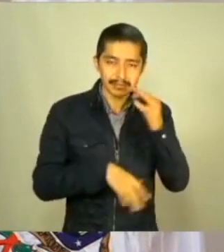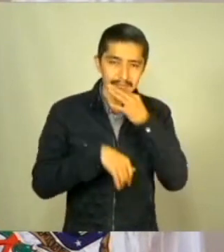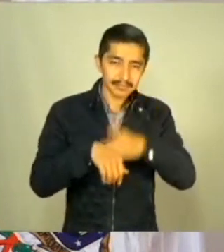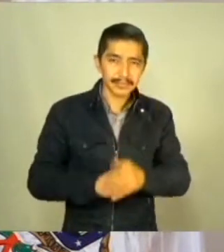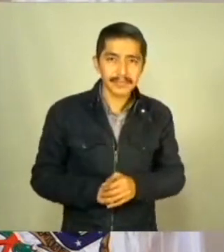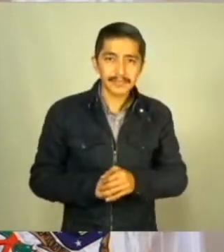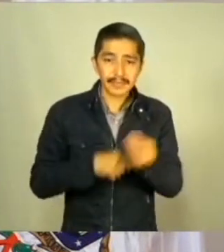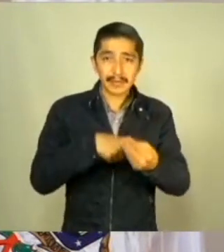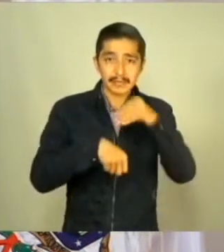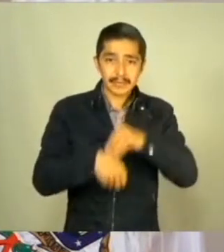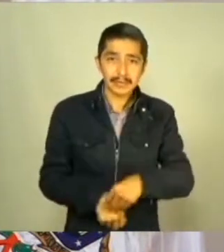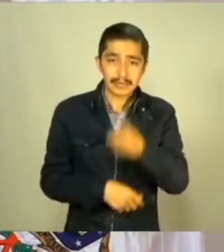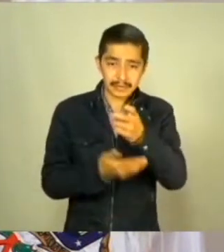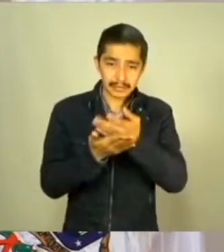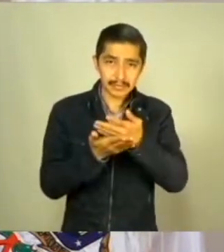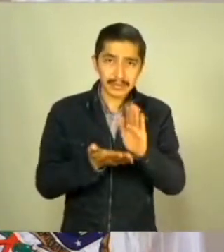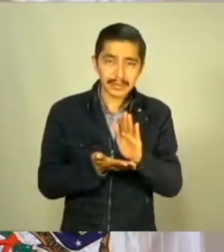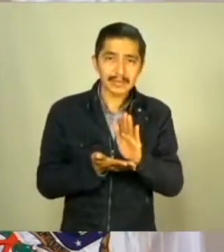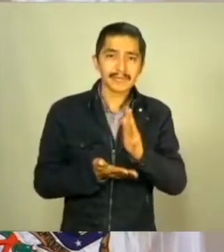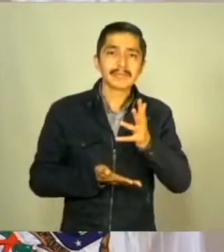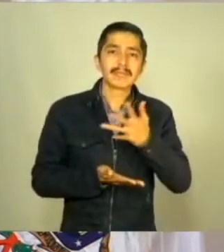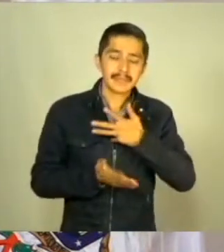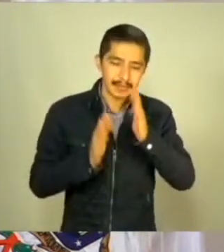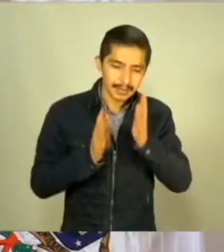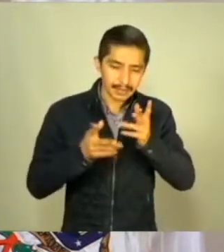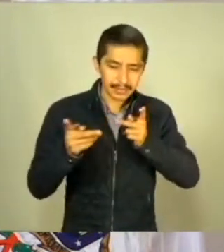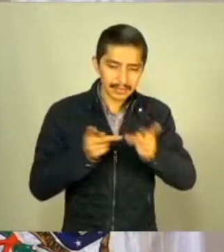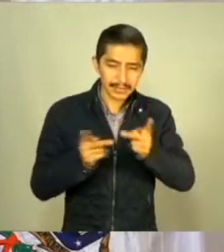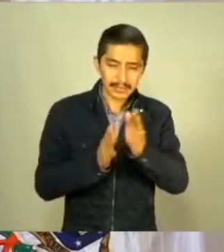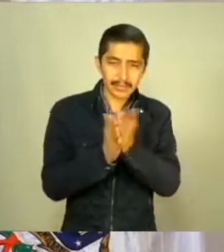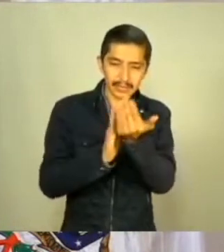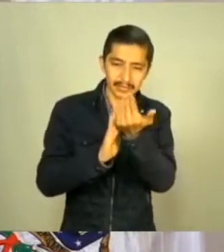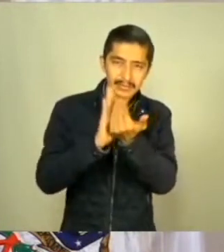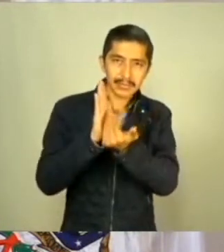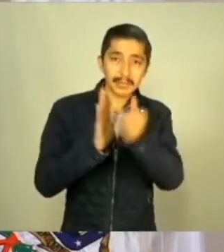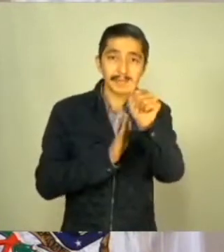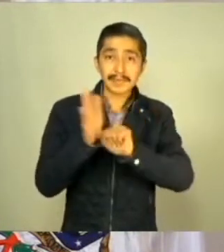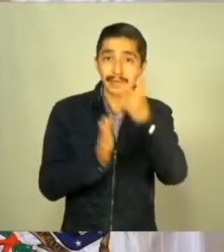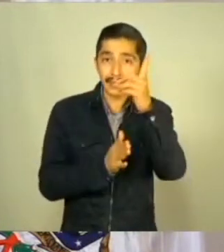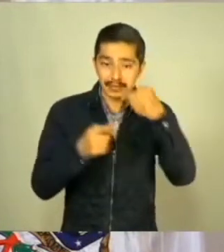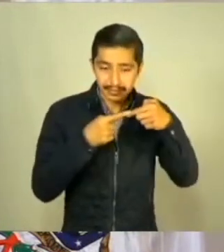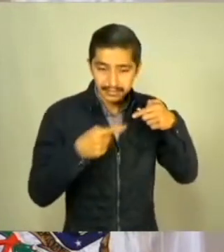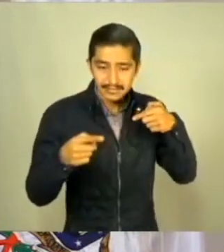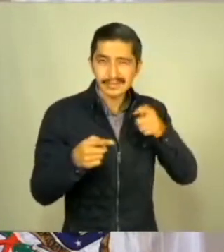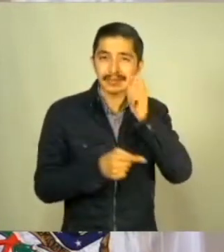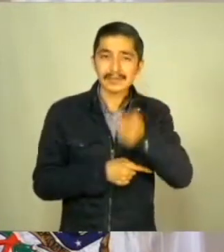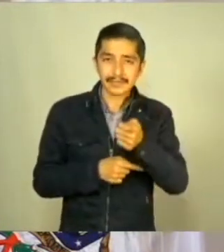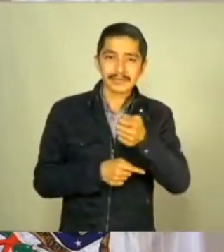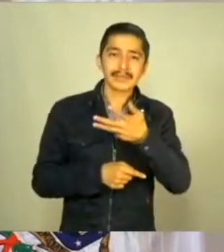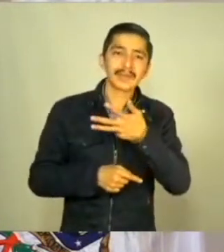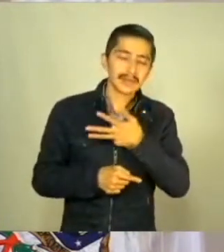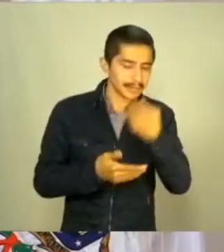adicionalmente estamos preparando el protocolo para el mes de diciembre que incluye la